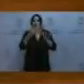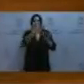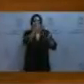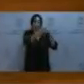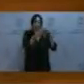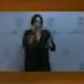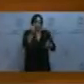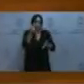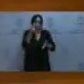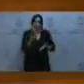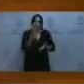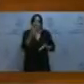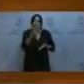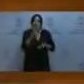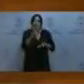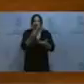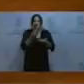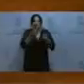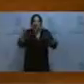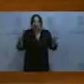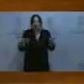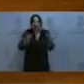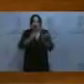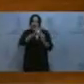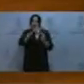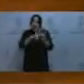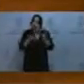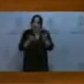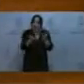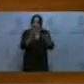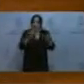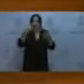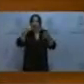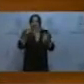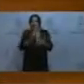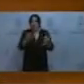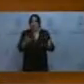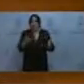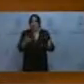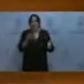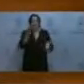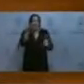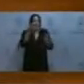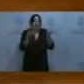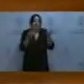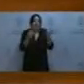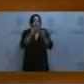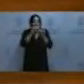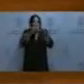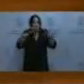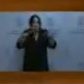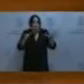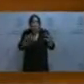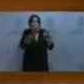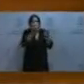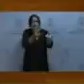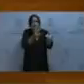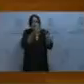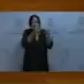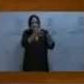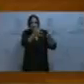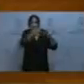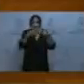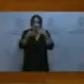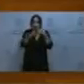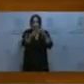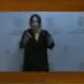consiguiente, ofrecerles una actuación integral y efectiva. Hablamos de actividades divulgativas, información,